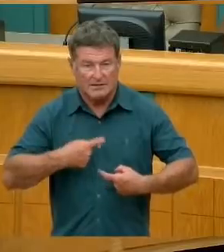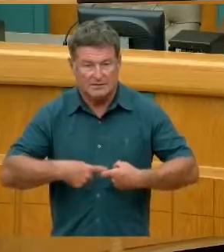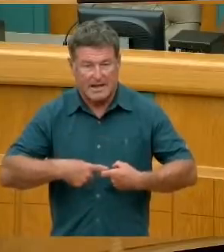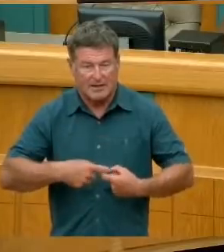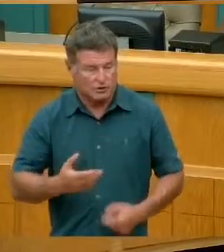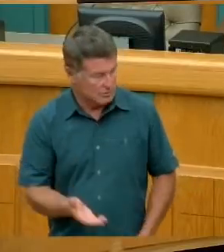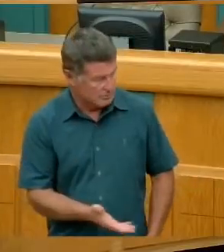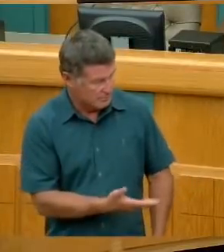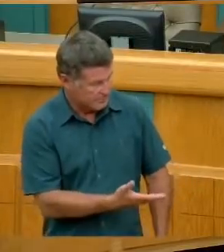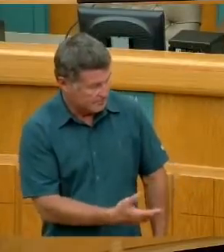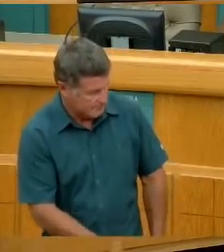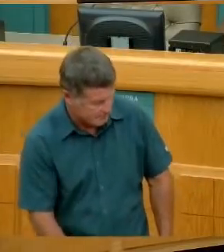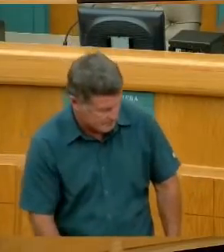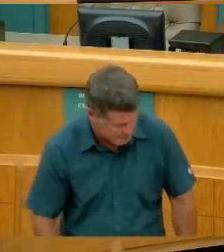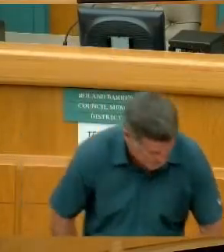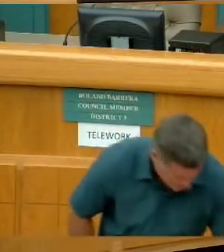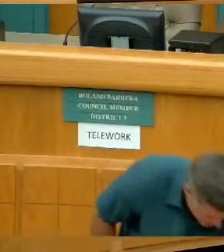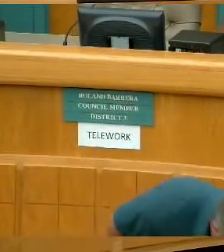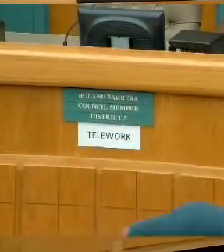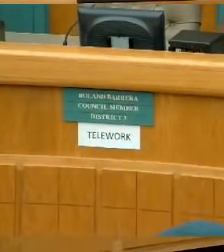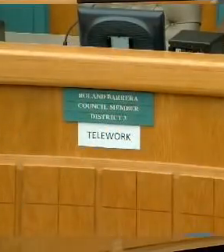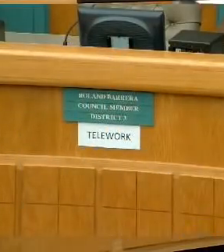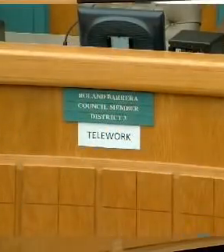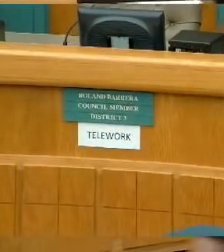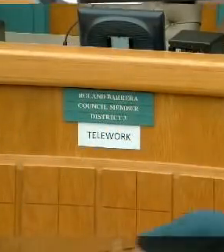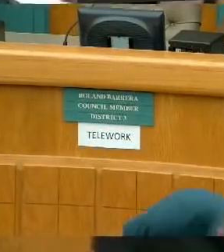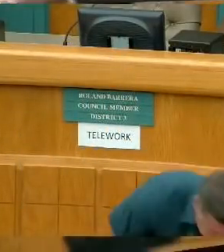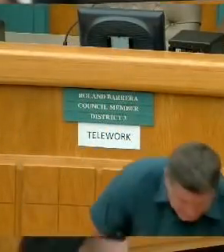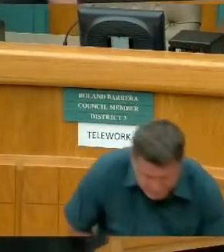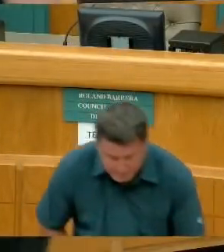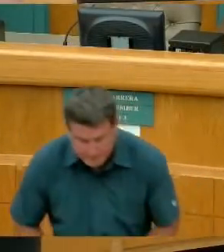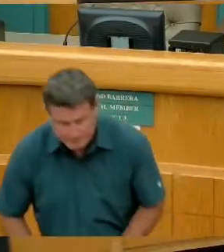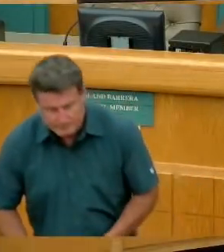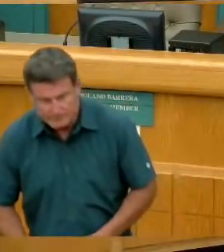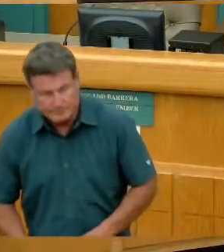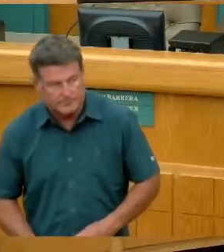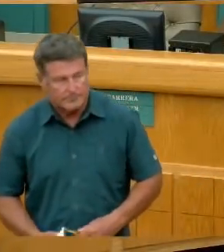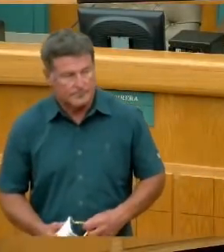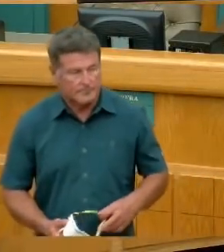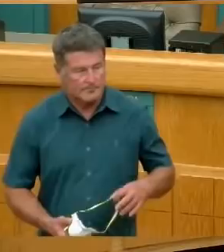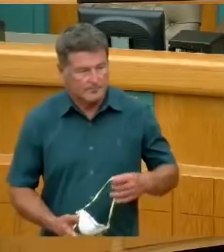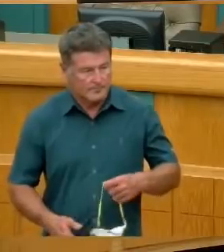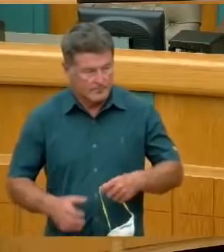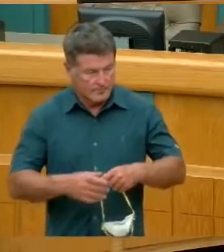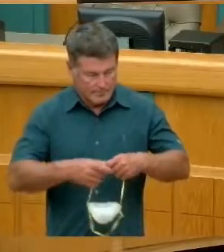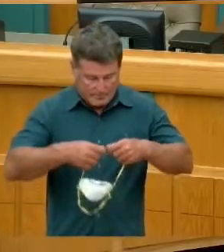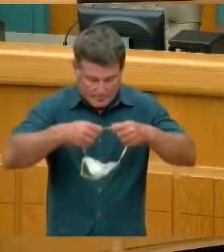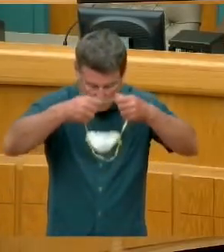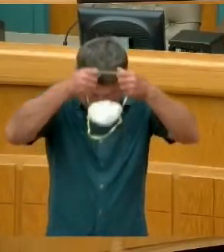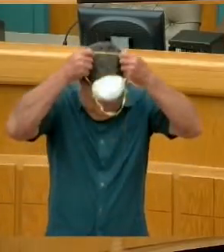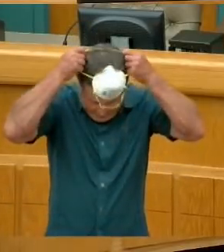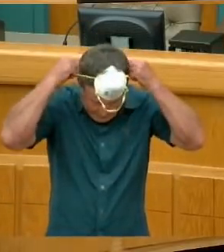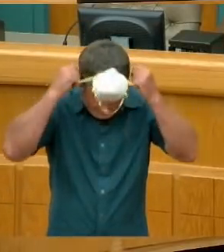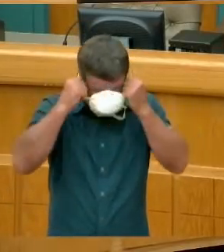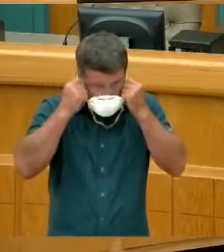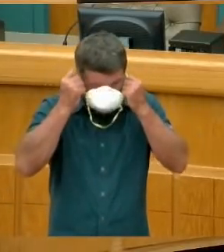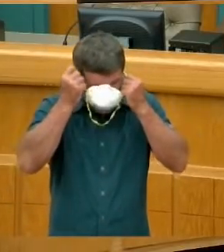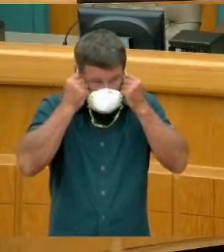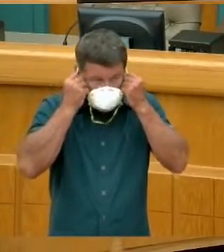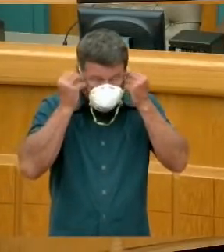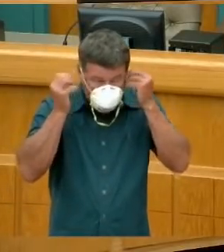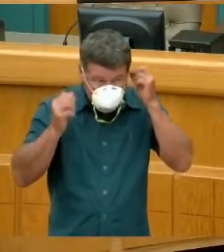El condado de Nueces se encuentra en una situación bastante grave con aumentos continuos de casos y ahora casos positivos de más de 600, cuando hace solo unos